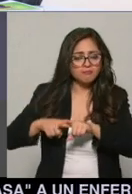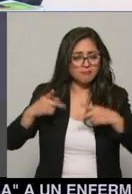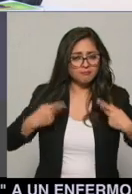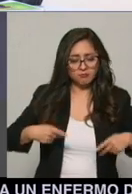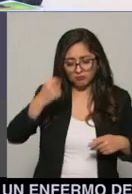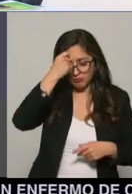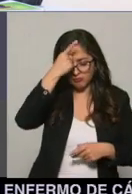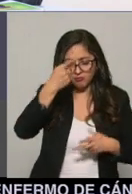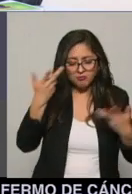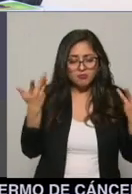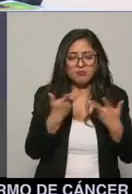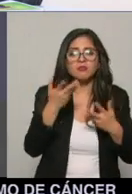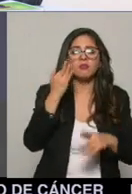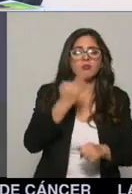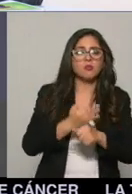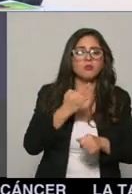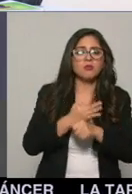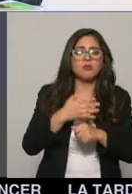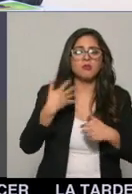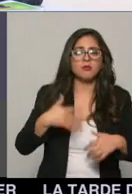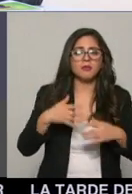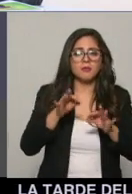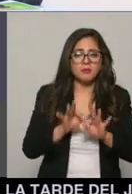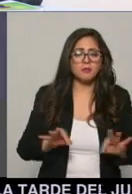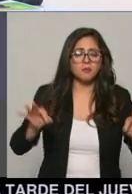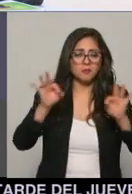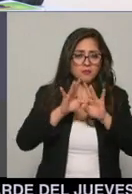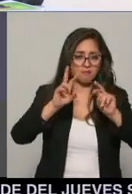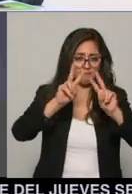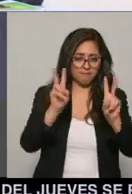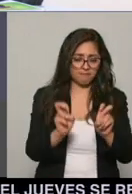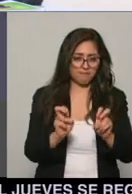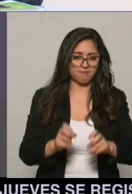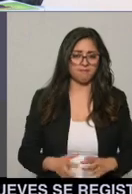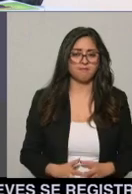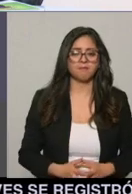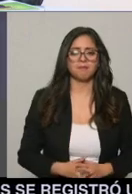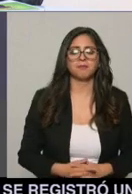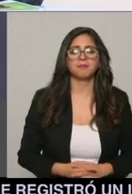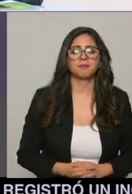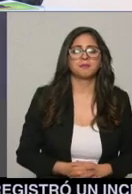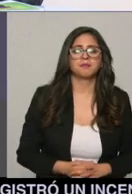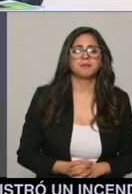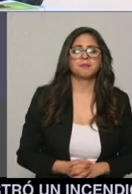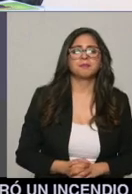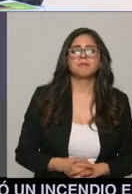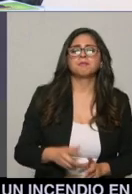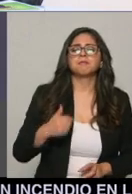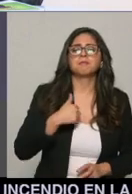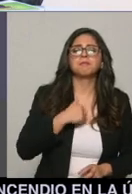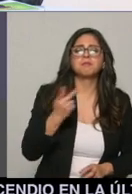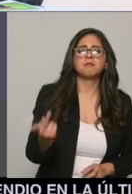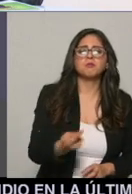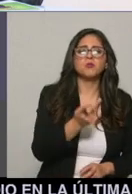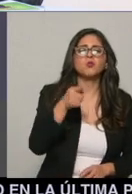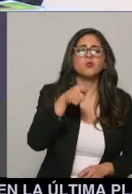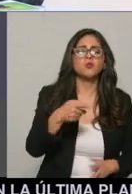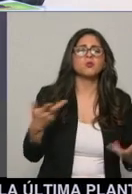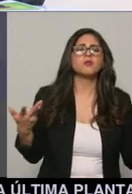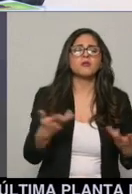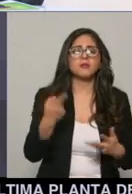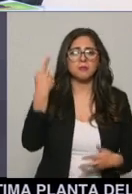creadores, por este horizonte, gran horizonte temático. Oye, ¿y qué reto implica para ti, ¿no?, estar en este proyecto?